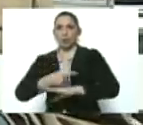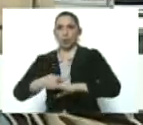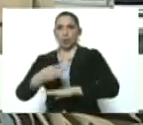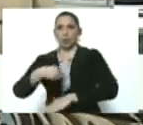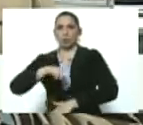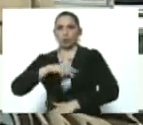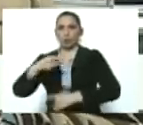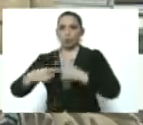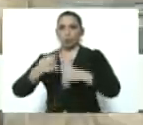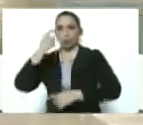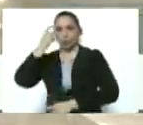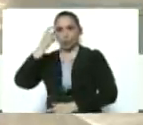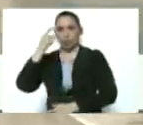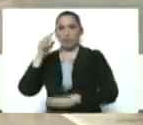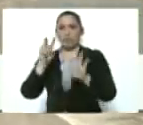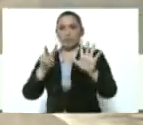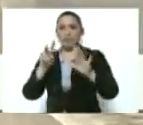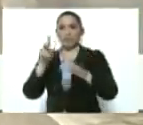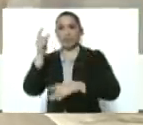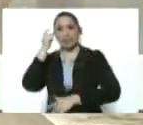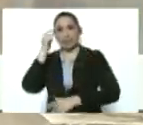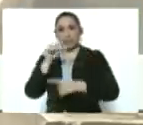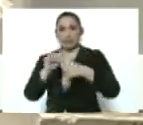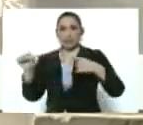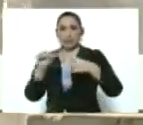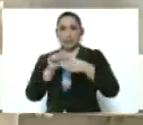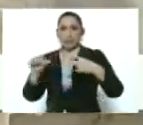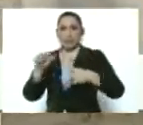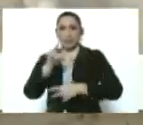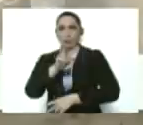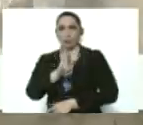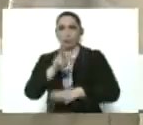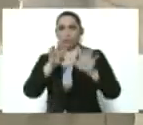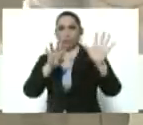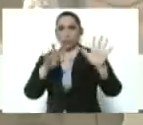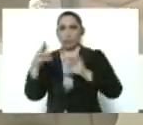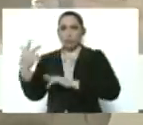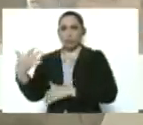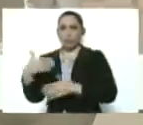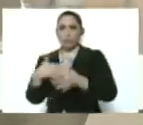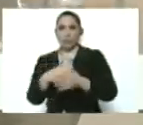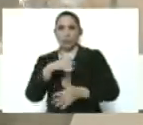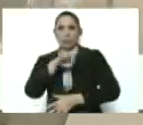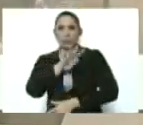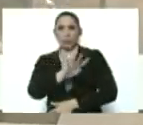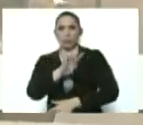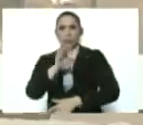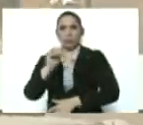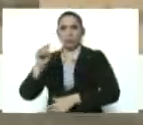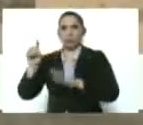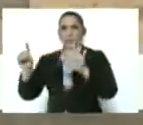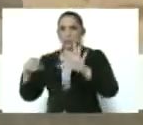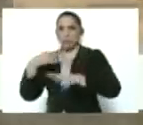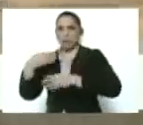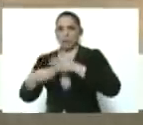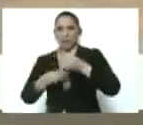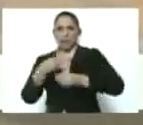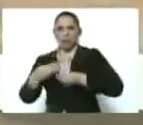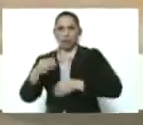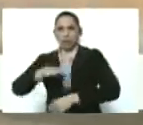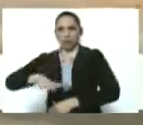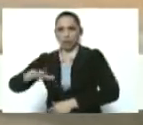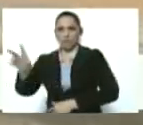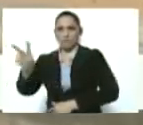hacemos día a día siete días a la semana de las 293 mil 406 que se han realizado en